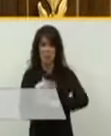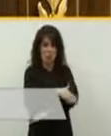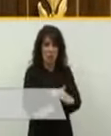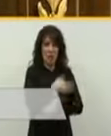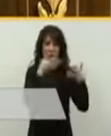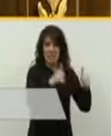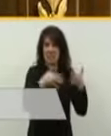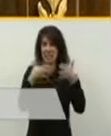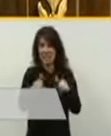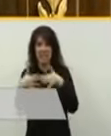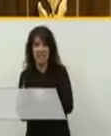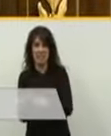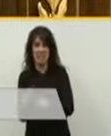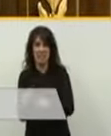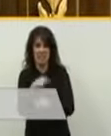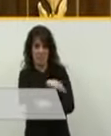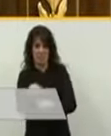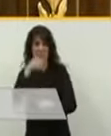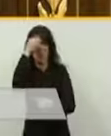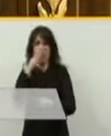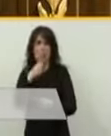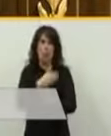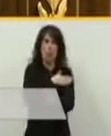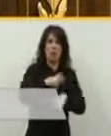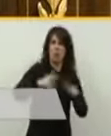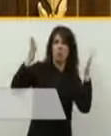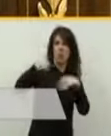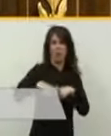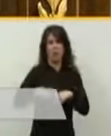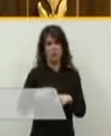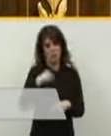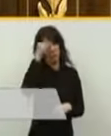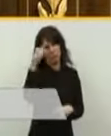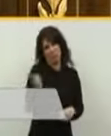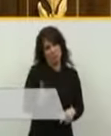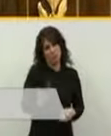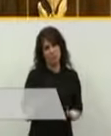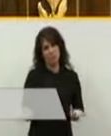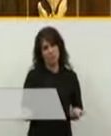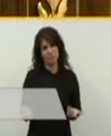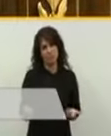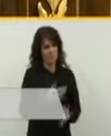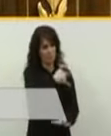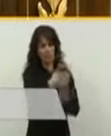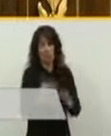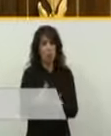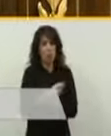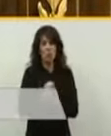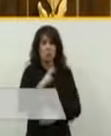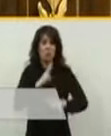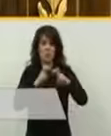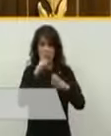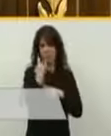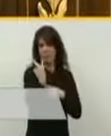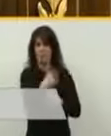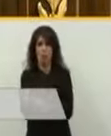sido por un problema de falta de tiempo. Todo esto, señoría, ha sido un fraude, un engaño.